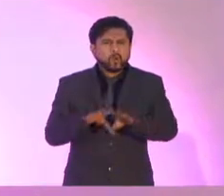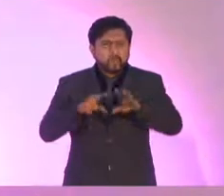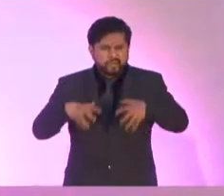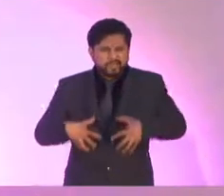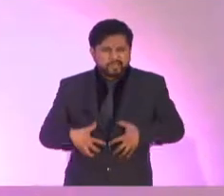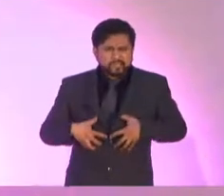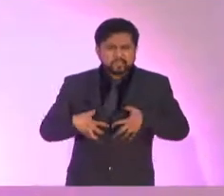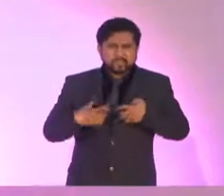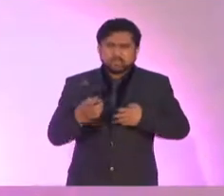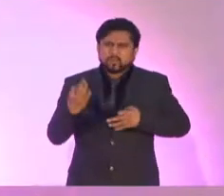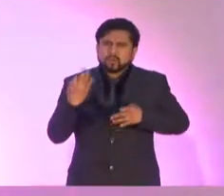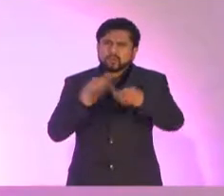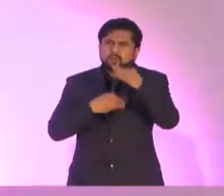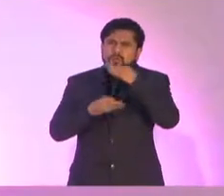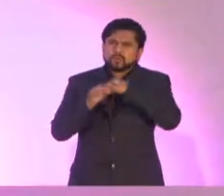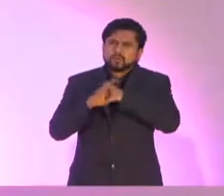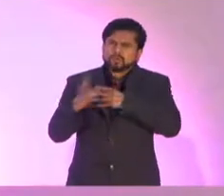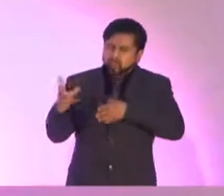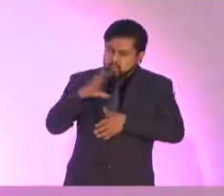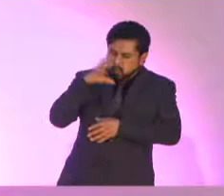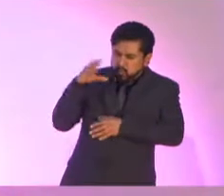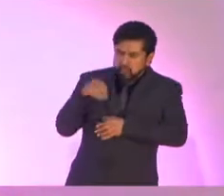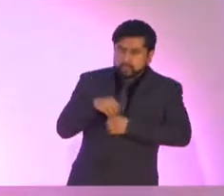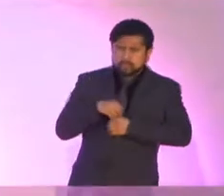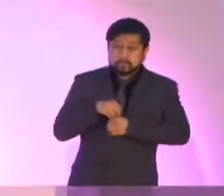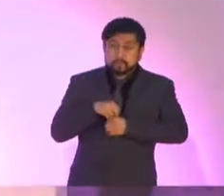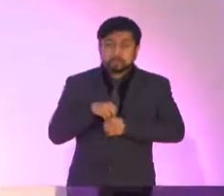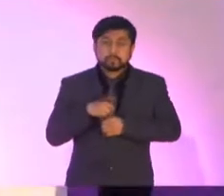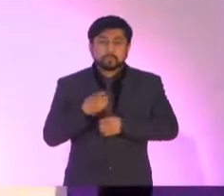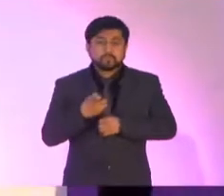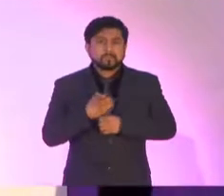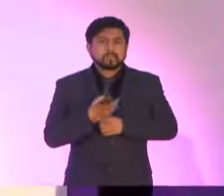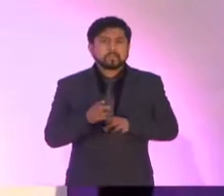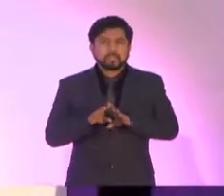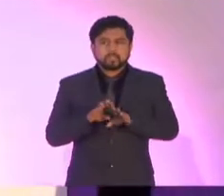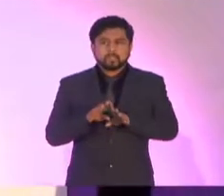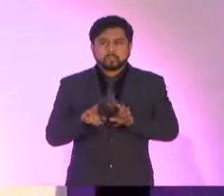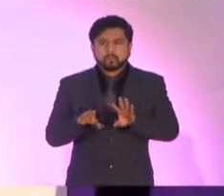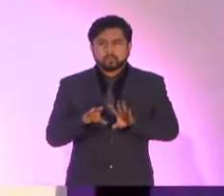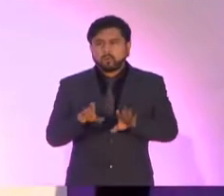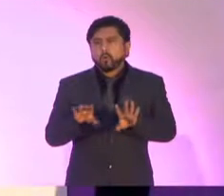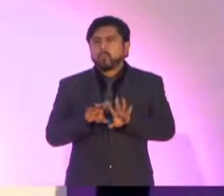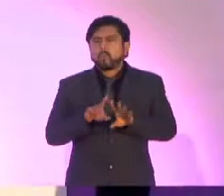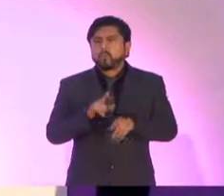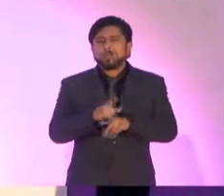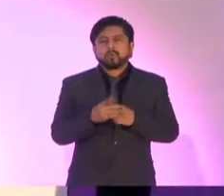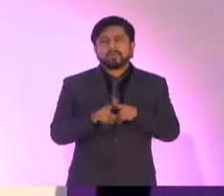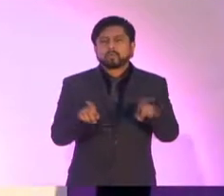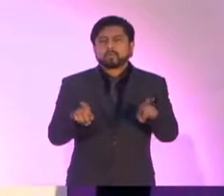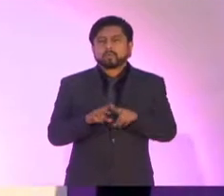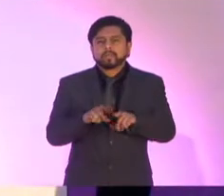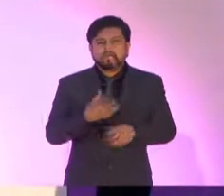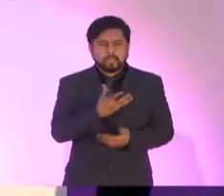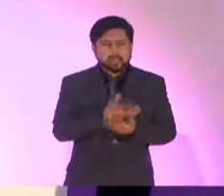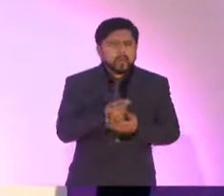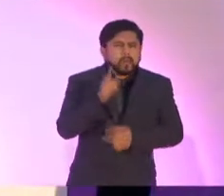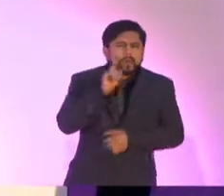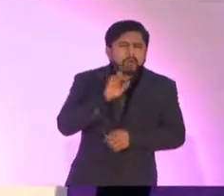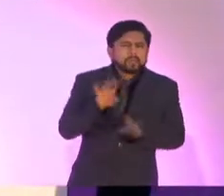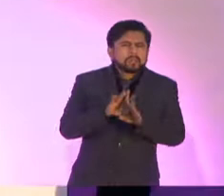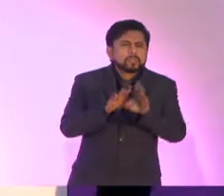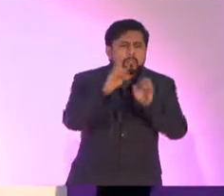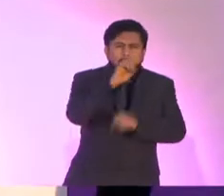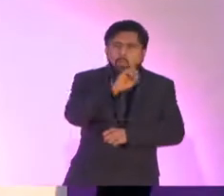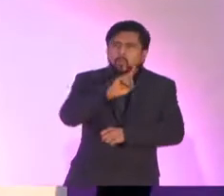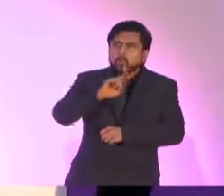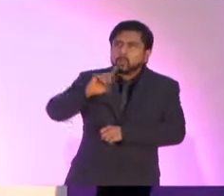y todos los océanos reunidos. En esta danza literaria entre lo terrenal y en el infierno, las mujeres son diosas de la